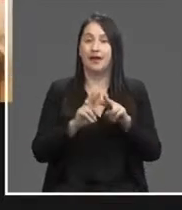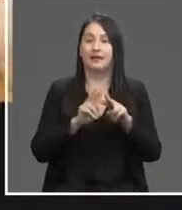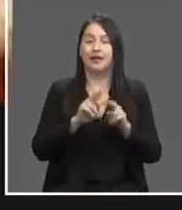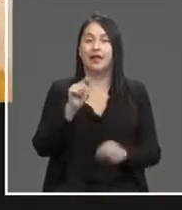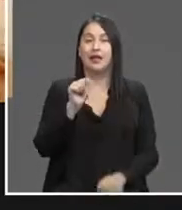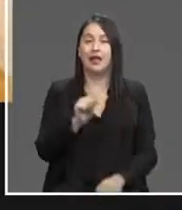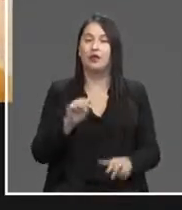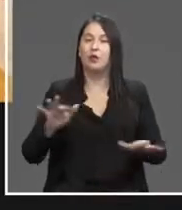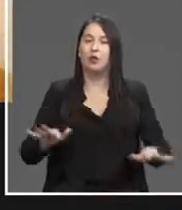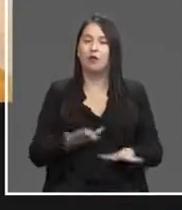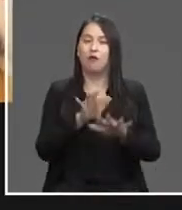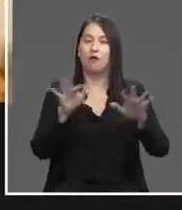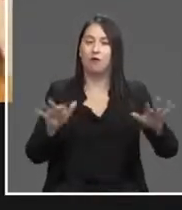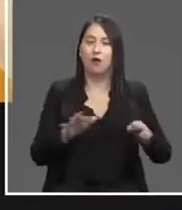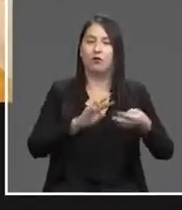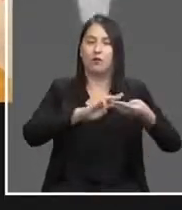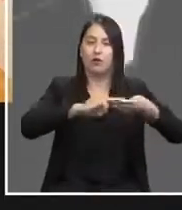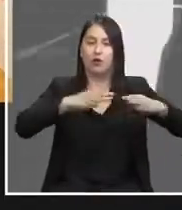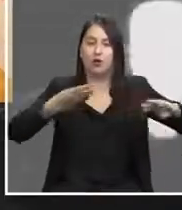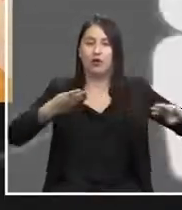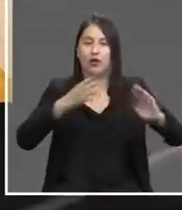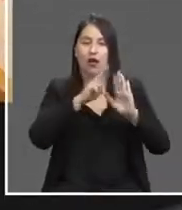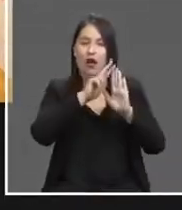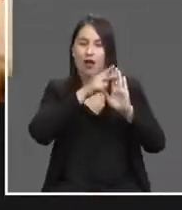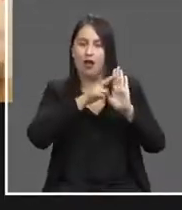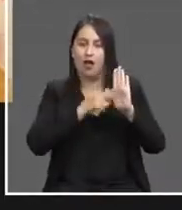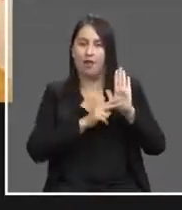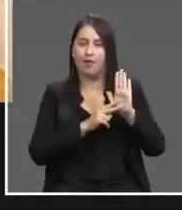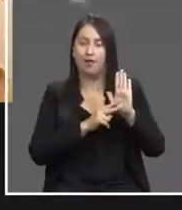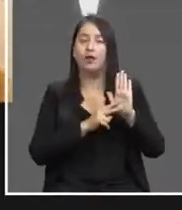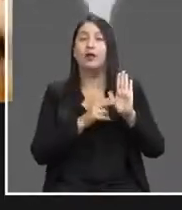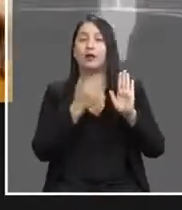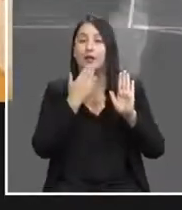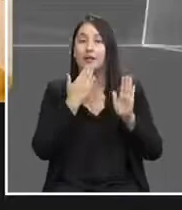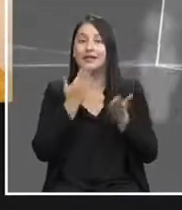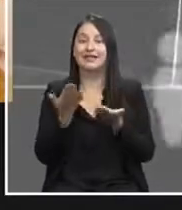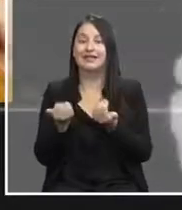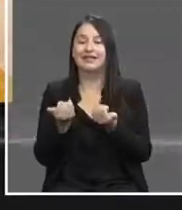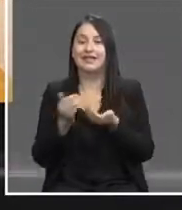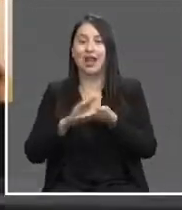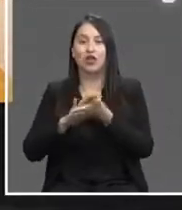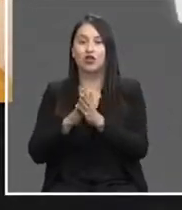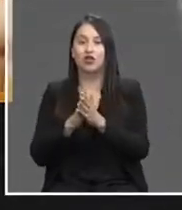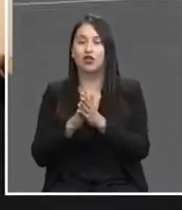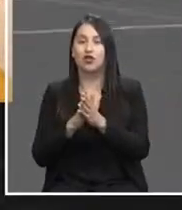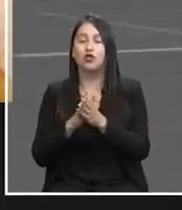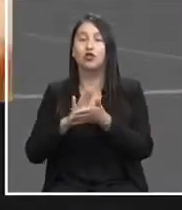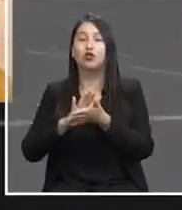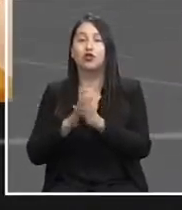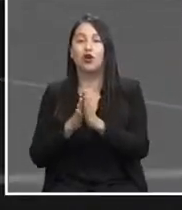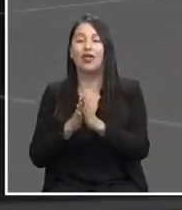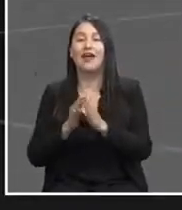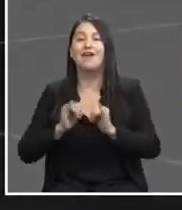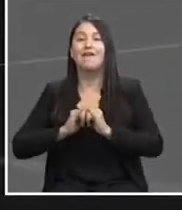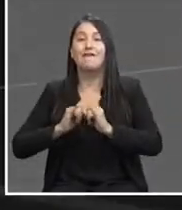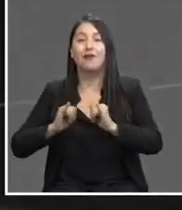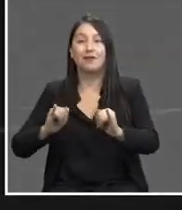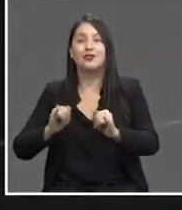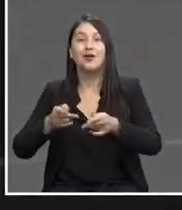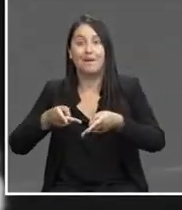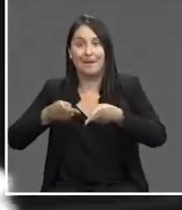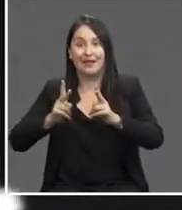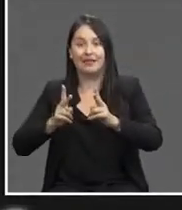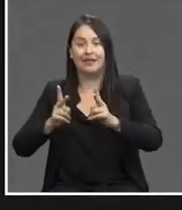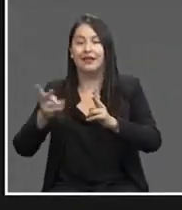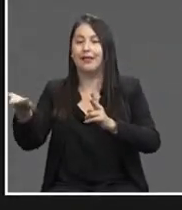esfuerzos metodológicos, ¿cierto?, correcciones, y por sobre todo se requiere combinar todas las fuentes de datos que están disponibles.